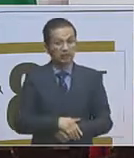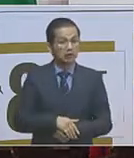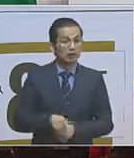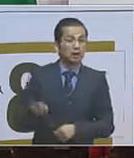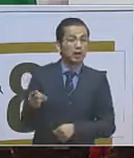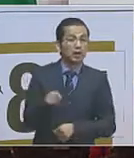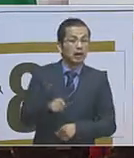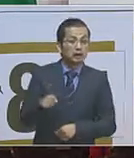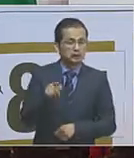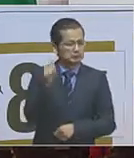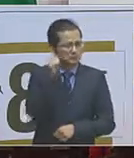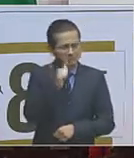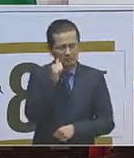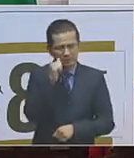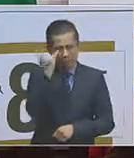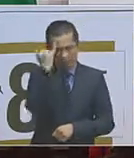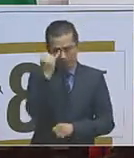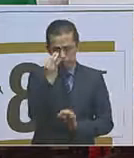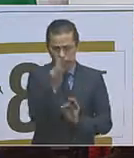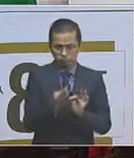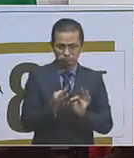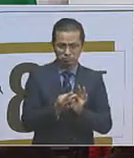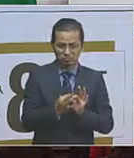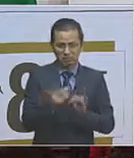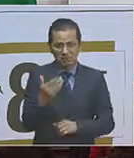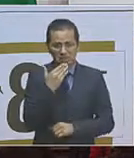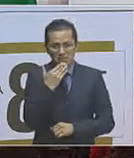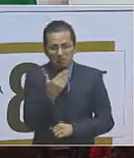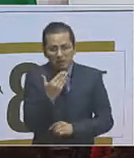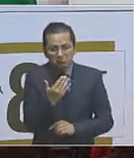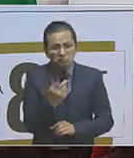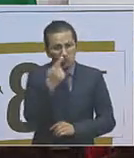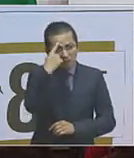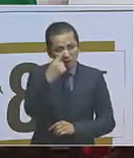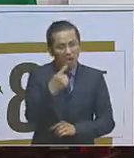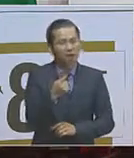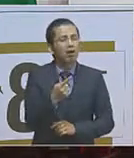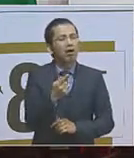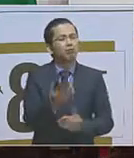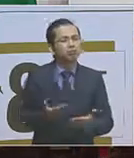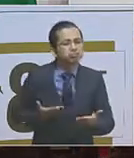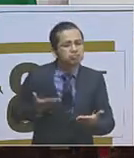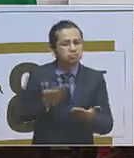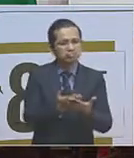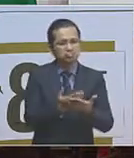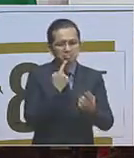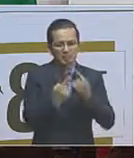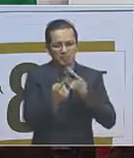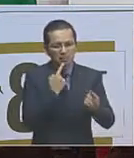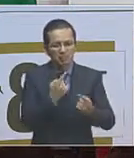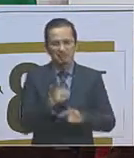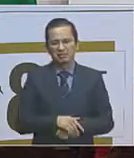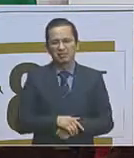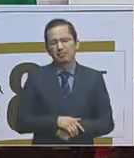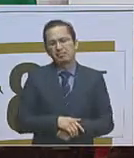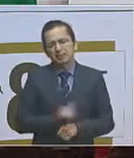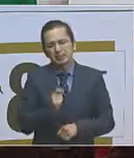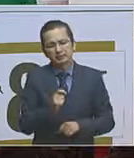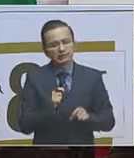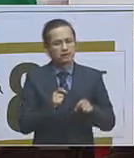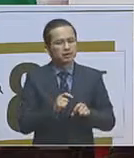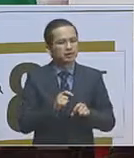oportunidad muy precisa para poner en la mesa de debate los temas